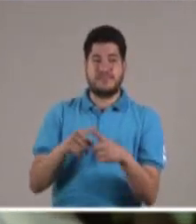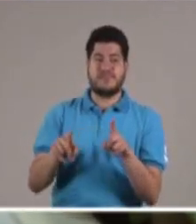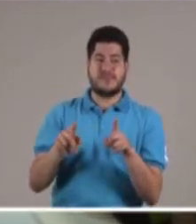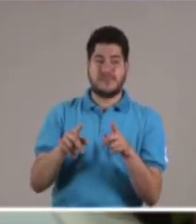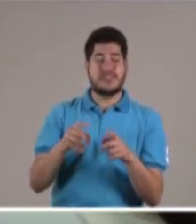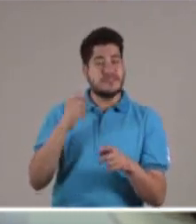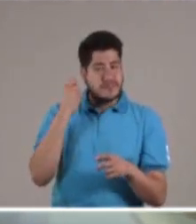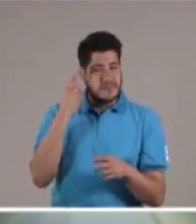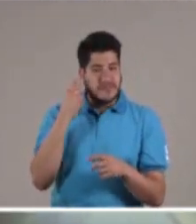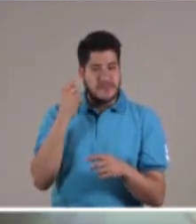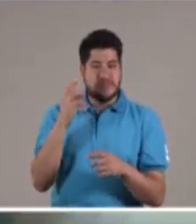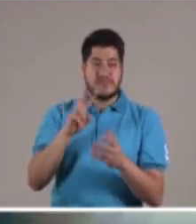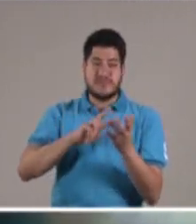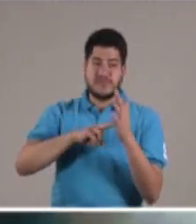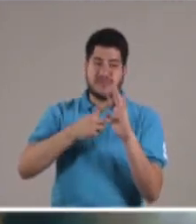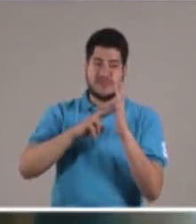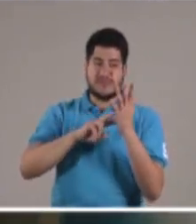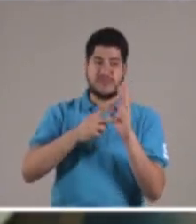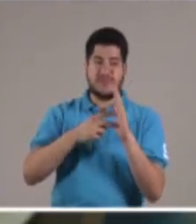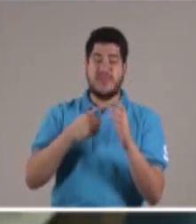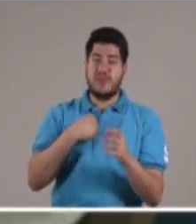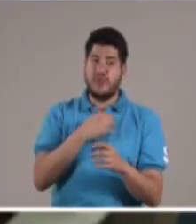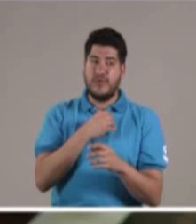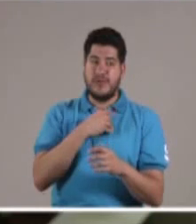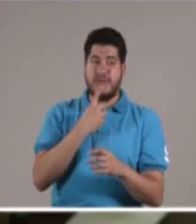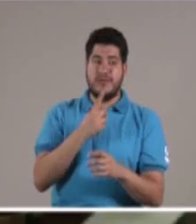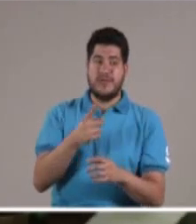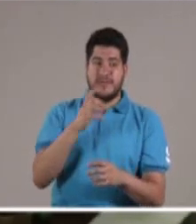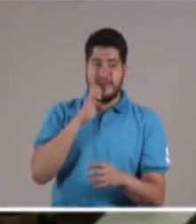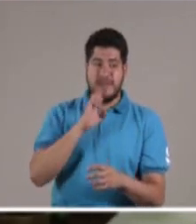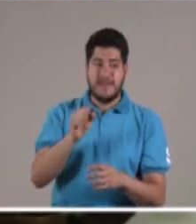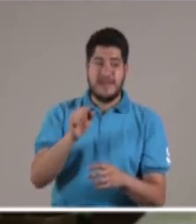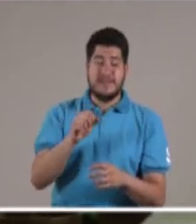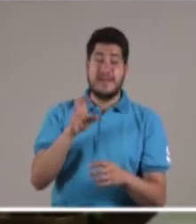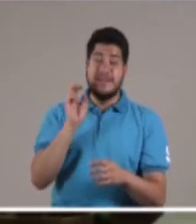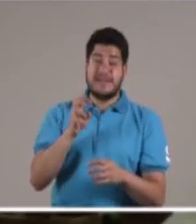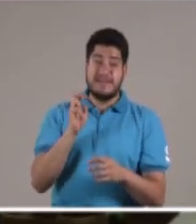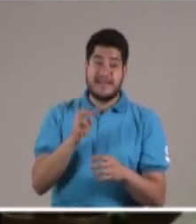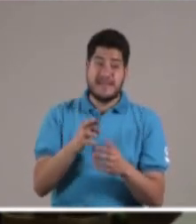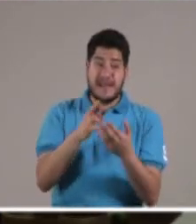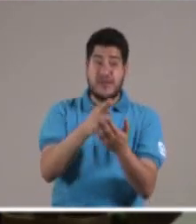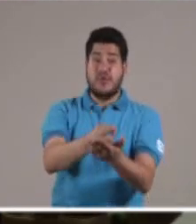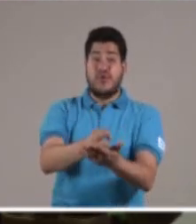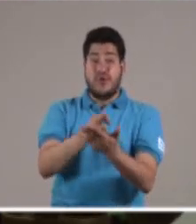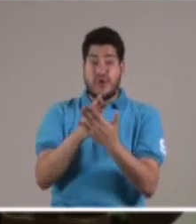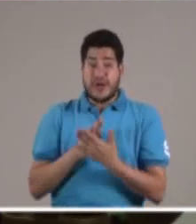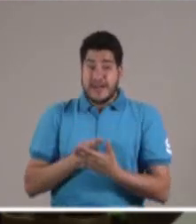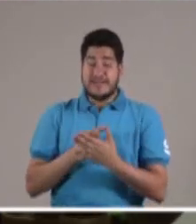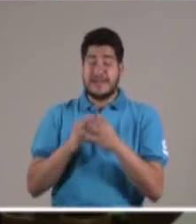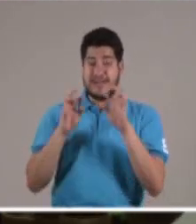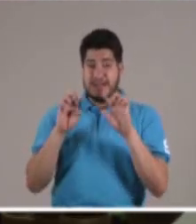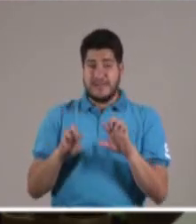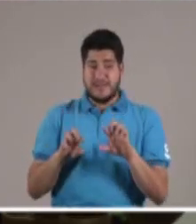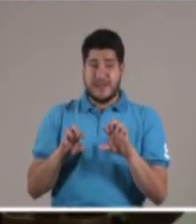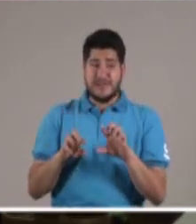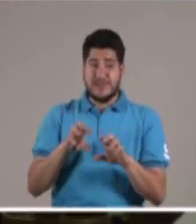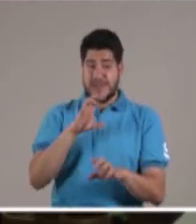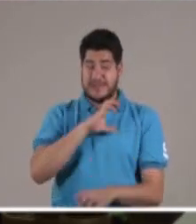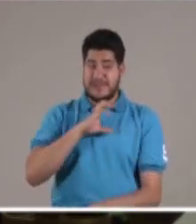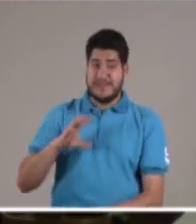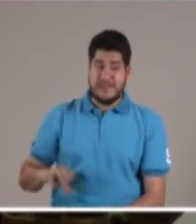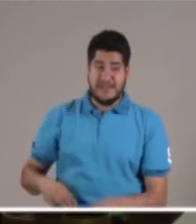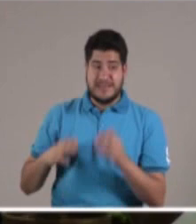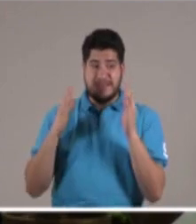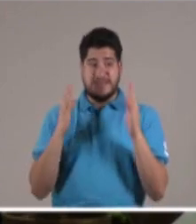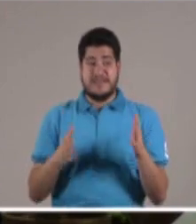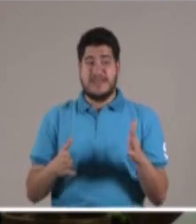diciendo lo que lo que le quiero tratar de decir hermano hay que rescatar a rescatados hay que salvar